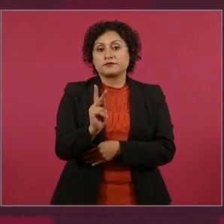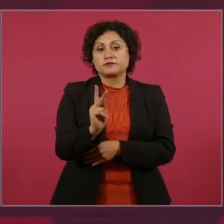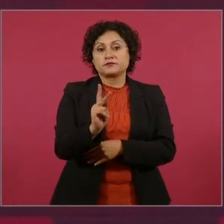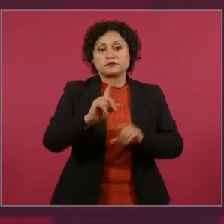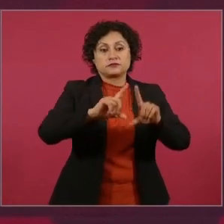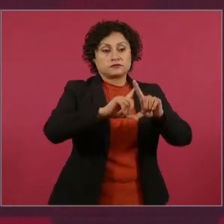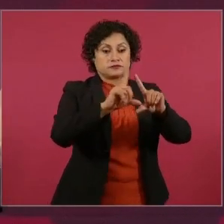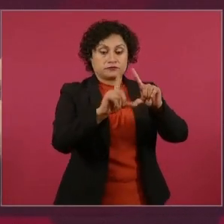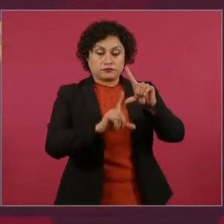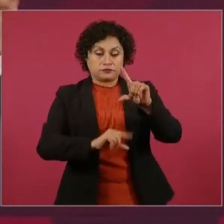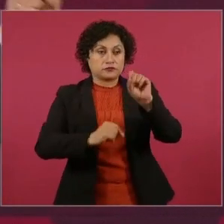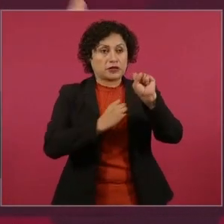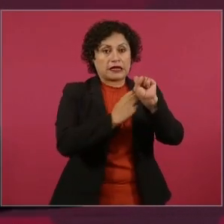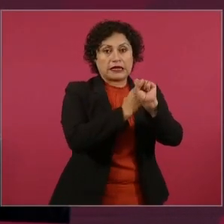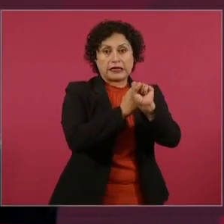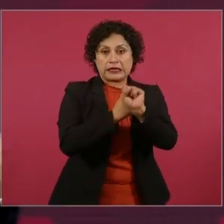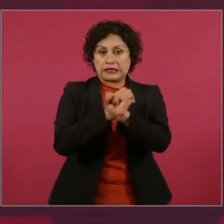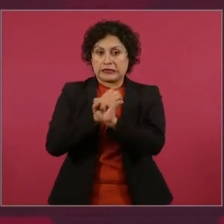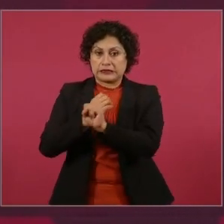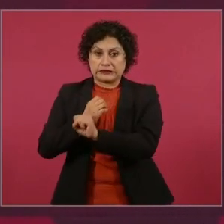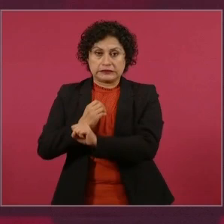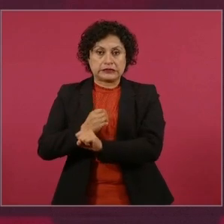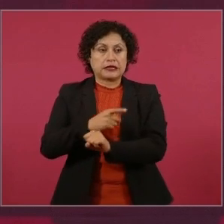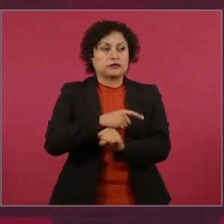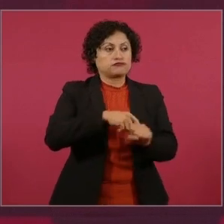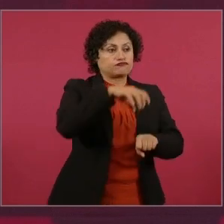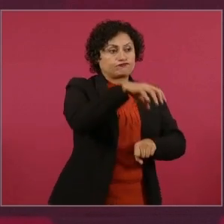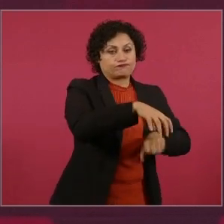teritorios en los